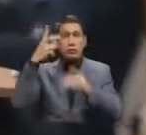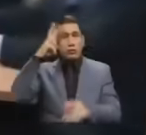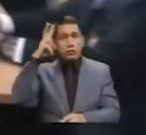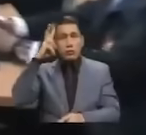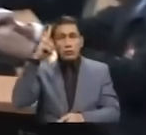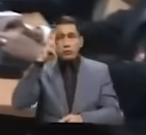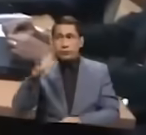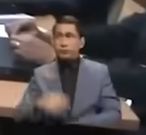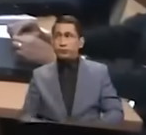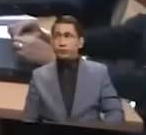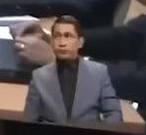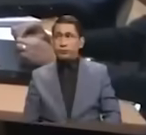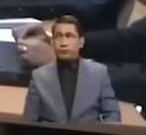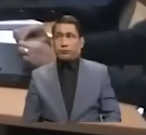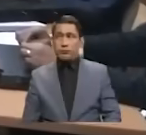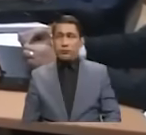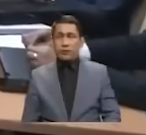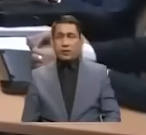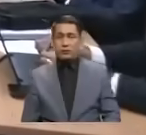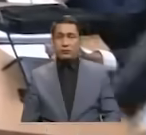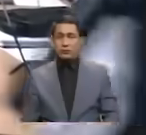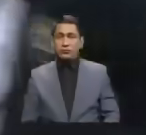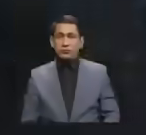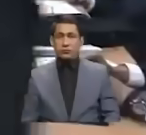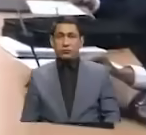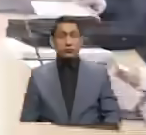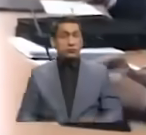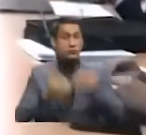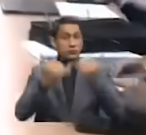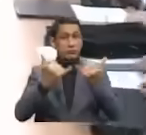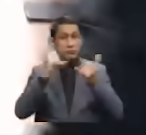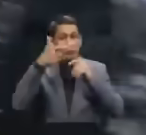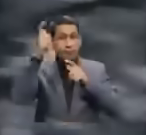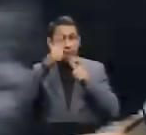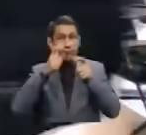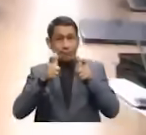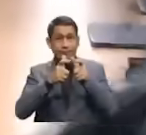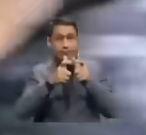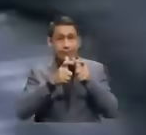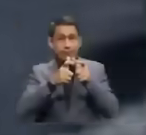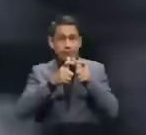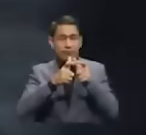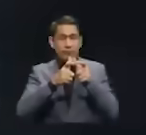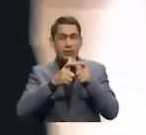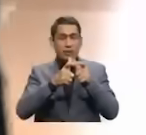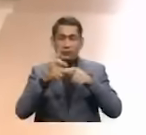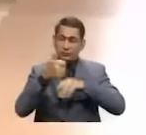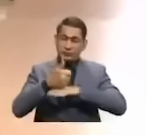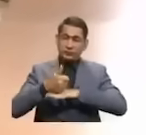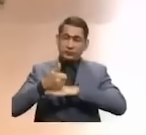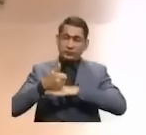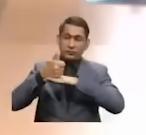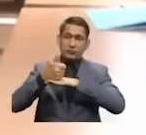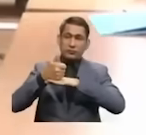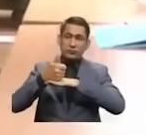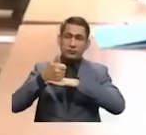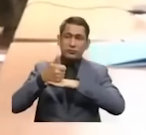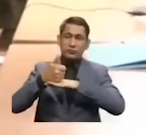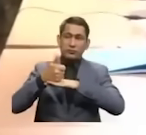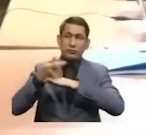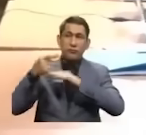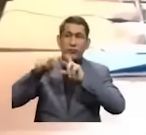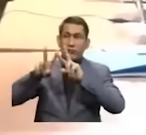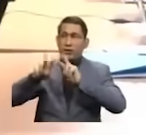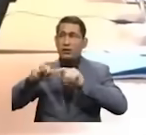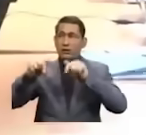denuncia previa, y que por lo cual un fiscal distinto a la unidad de fuero de Corte Nacional será quien estará a cargo de este